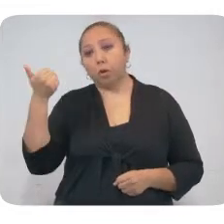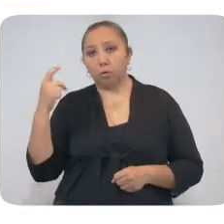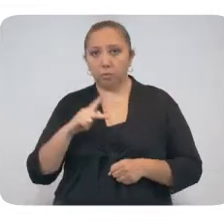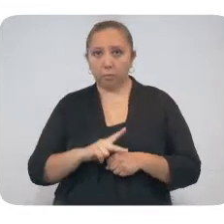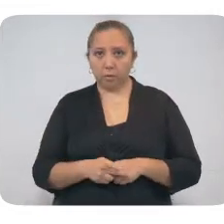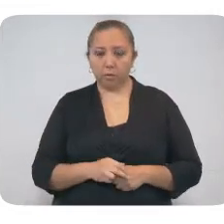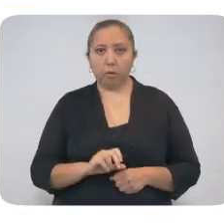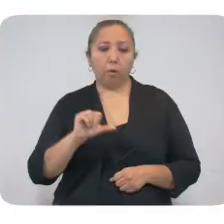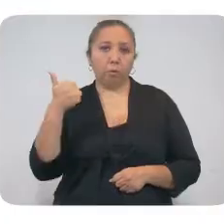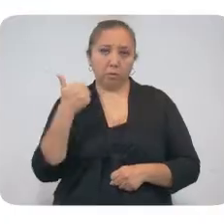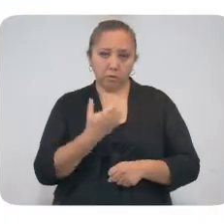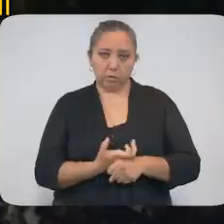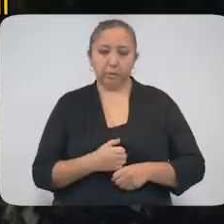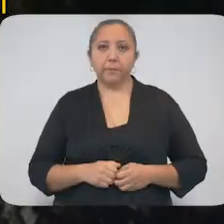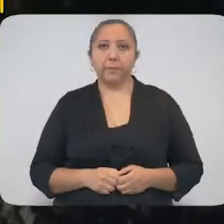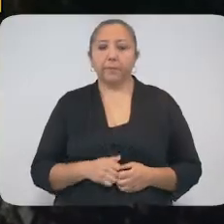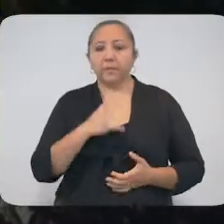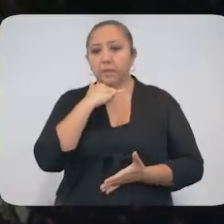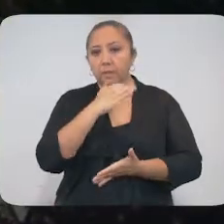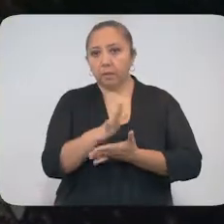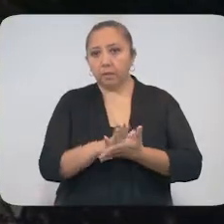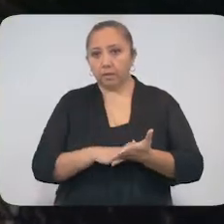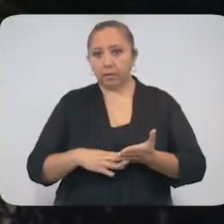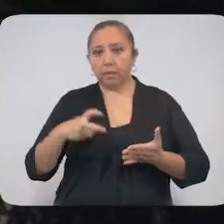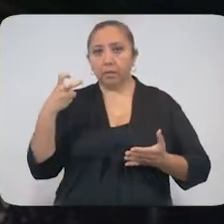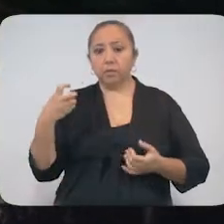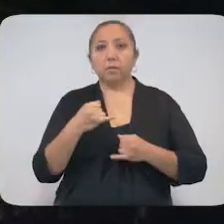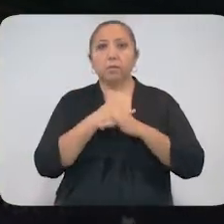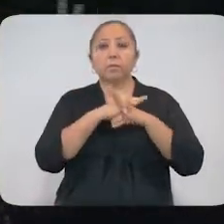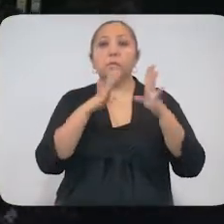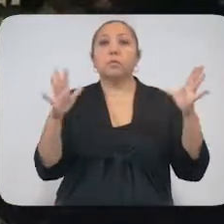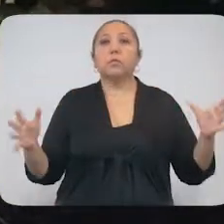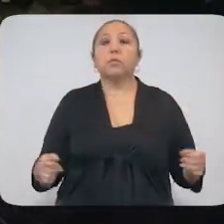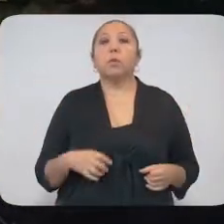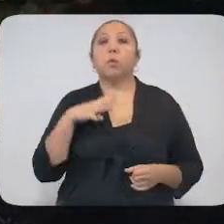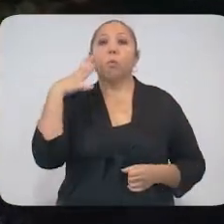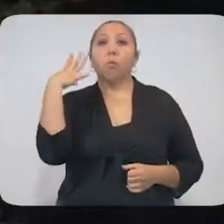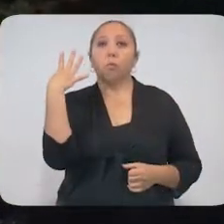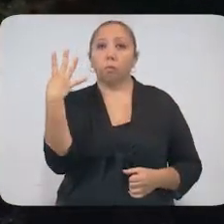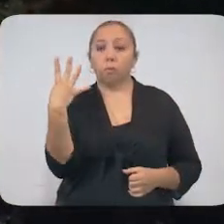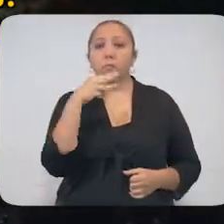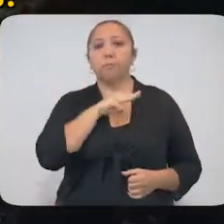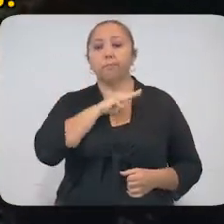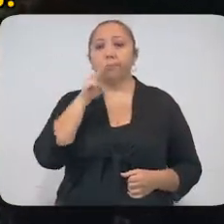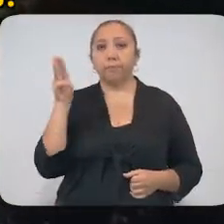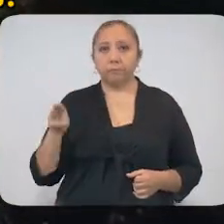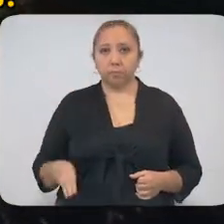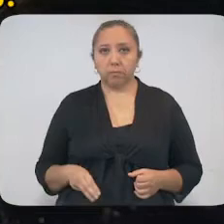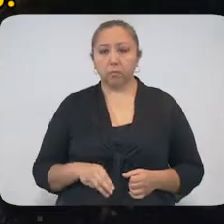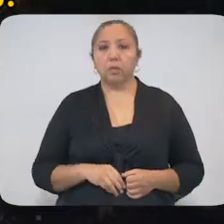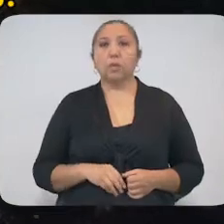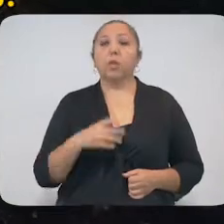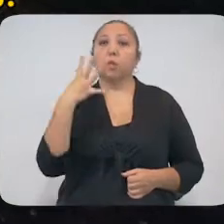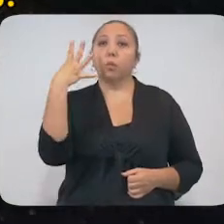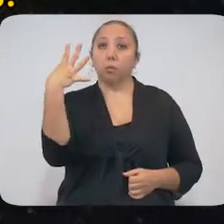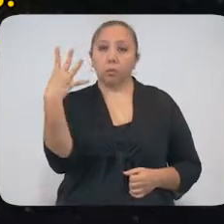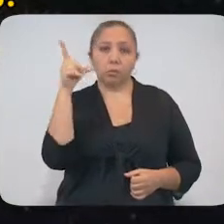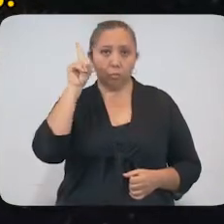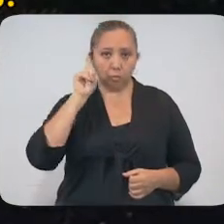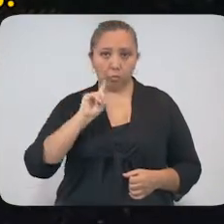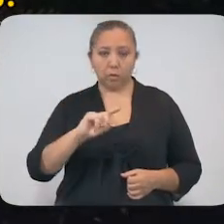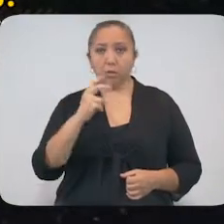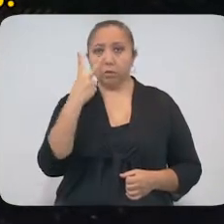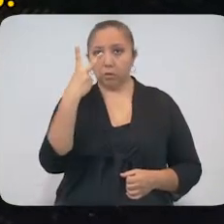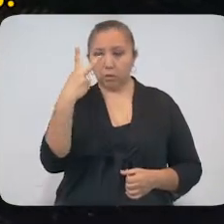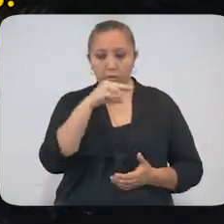país u otro estado. Lamentablemente, en este parte médico informamos de 4 fallecimientos. Se trata de 4 mujeres, 2